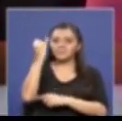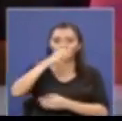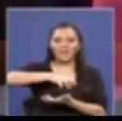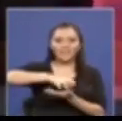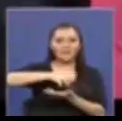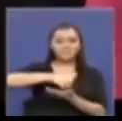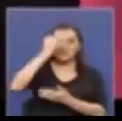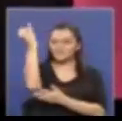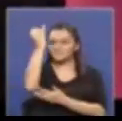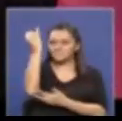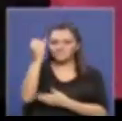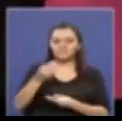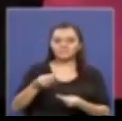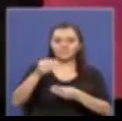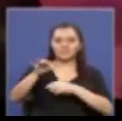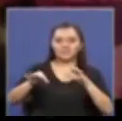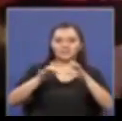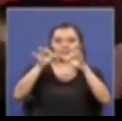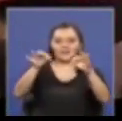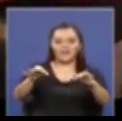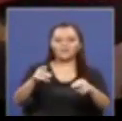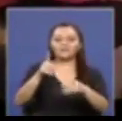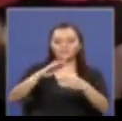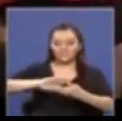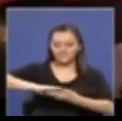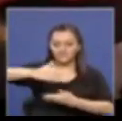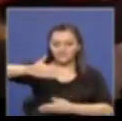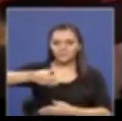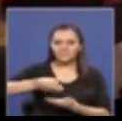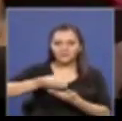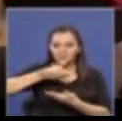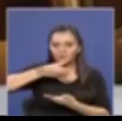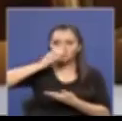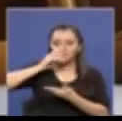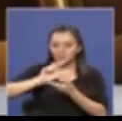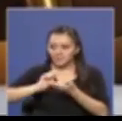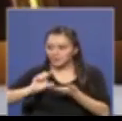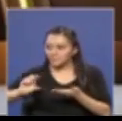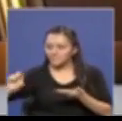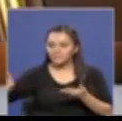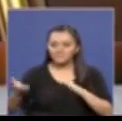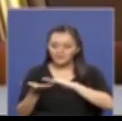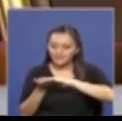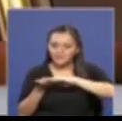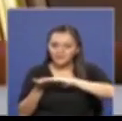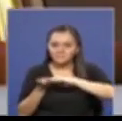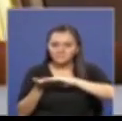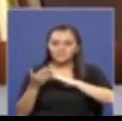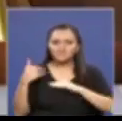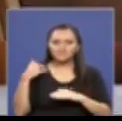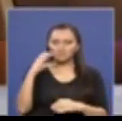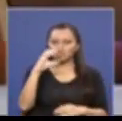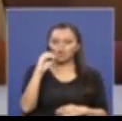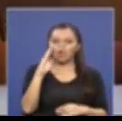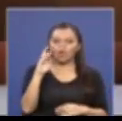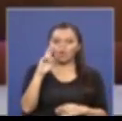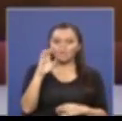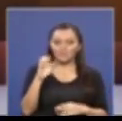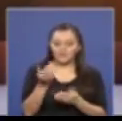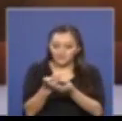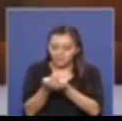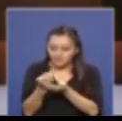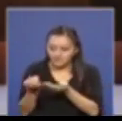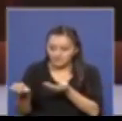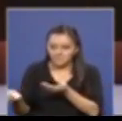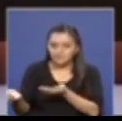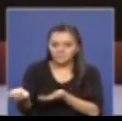Cayambe. Ella nos regaló esos juegos de copa magníficos de Chile con base de cobre. Ya tenemos algunos,